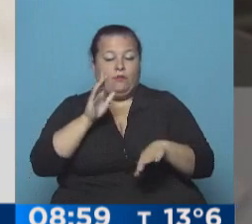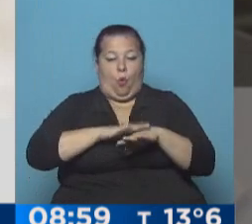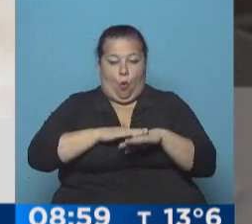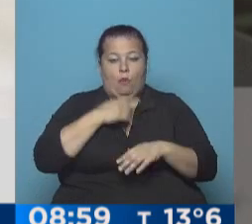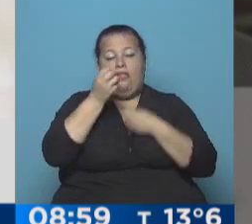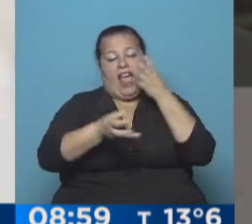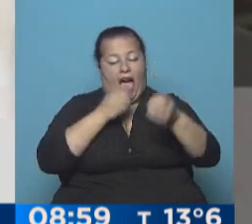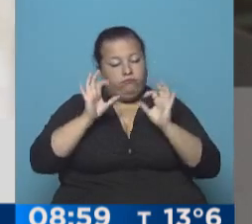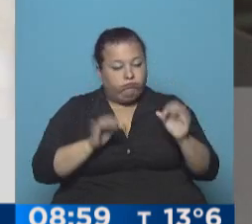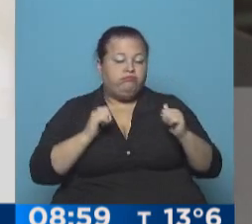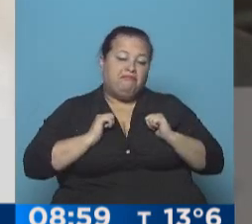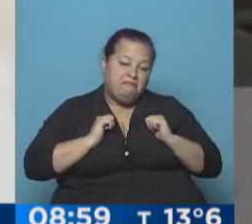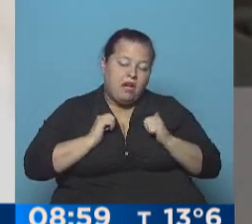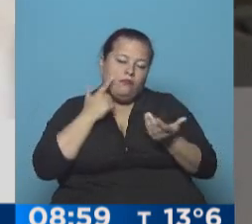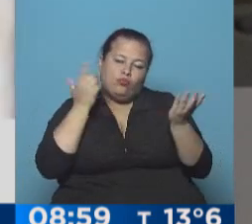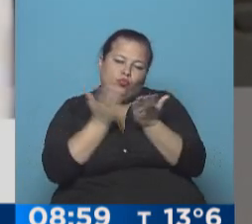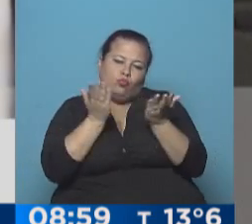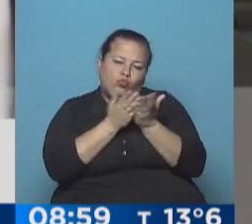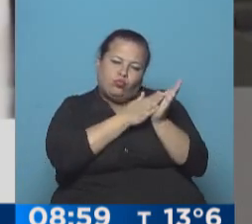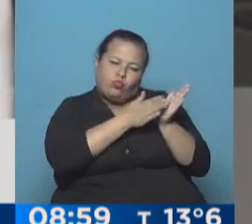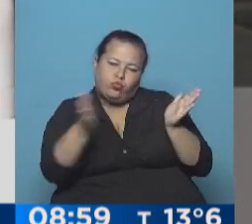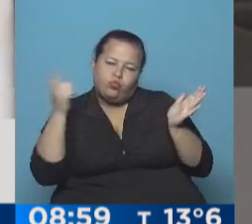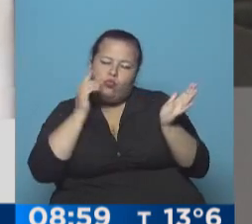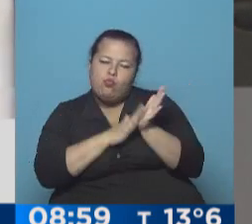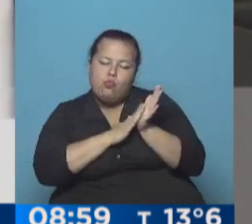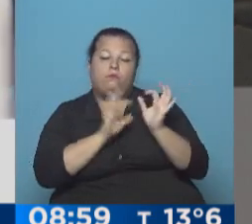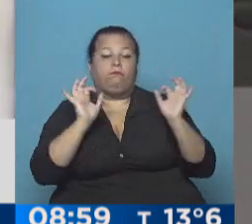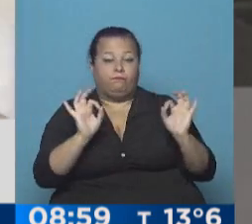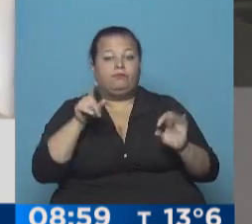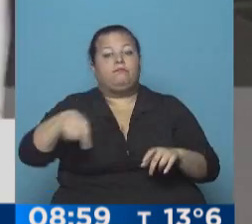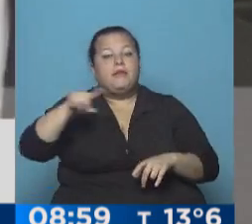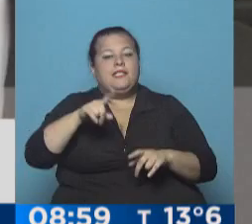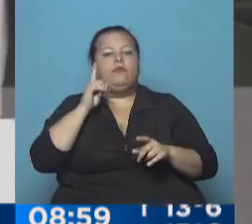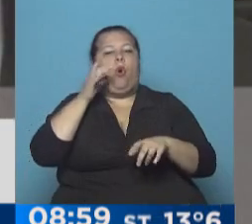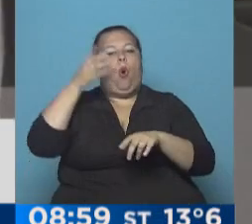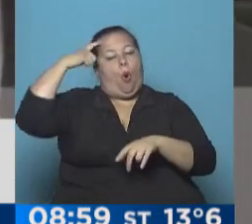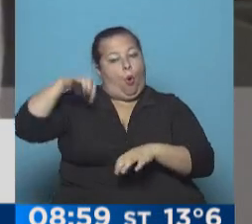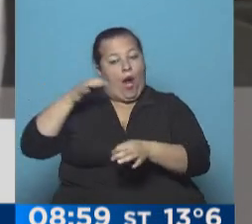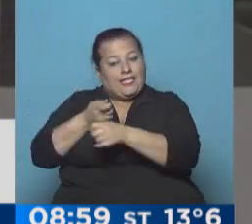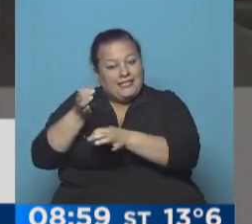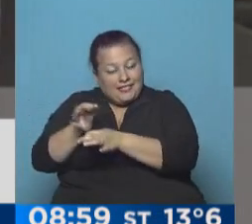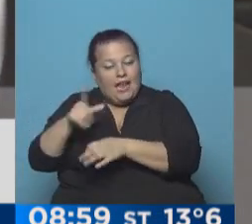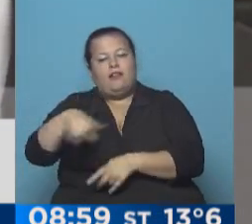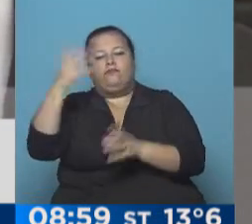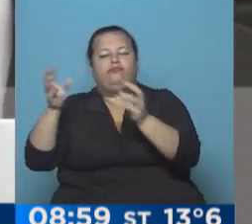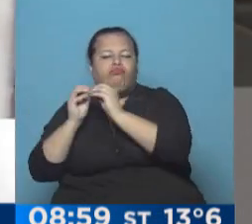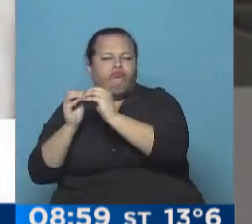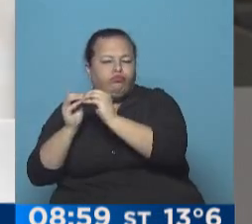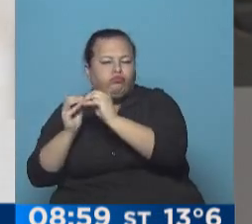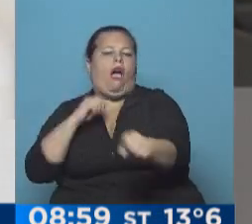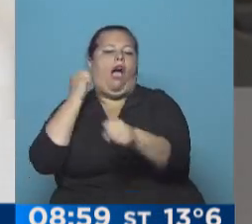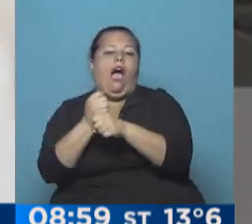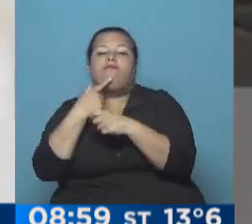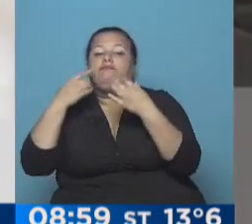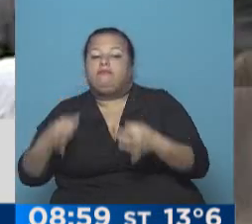sus declaraciones, tienen que evaluar toda esa prueba y después ellos, con las instrucciones del juez, se tienen que retirar a deliberar hasta obtener